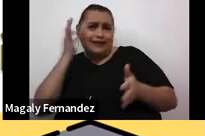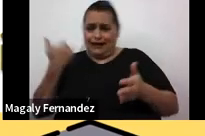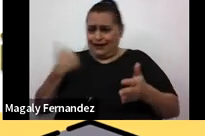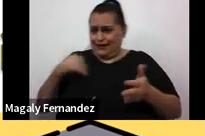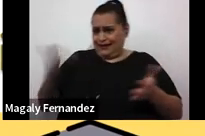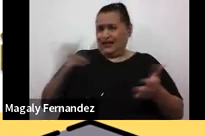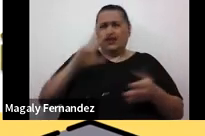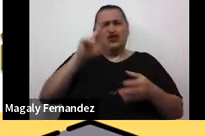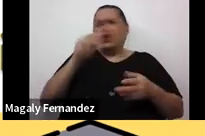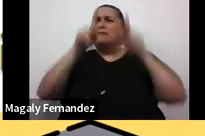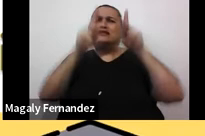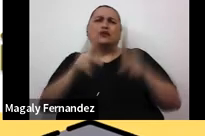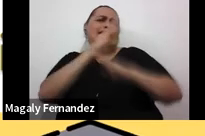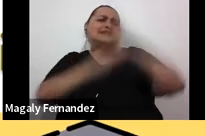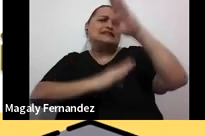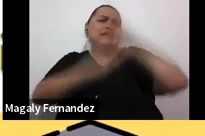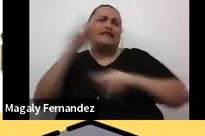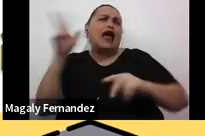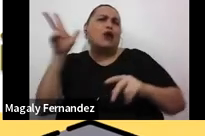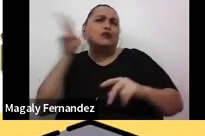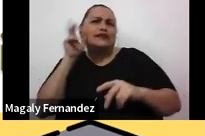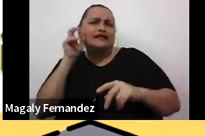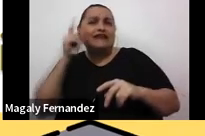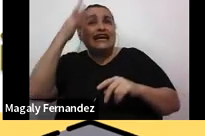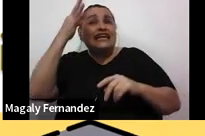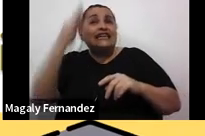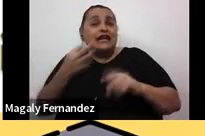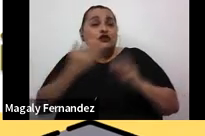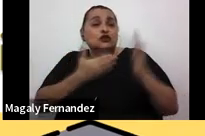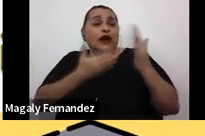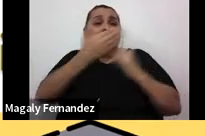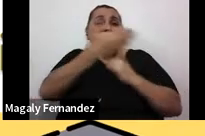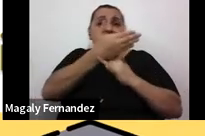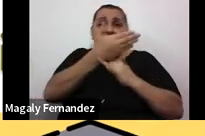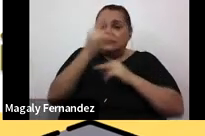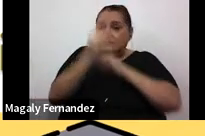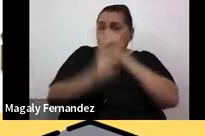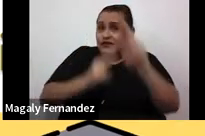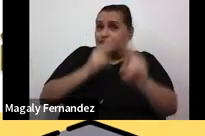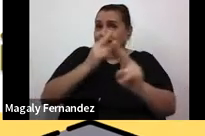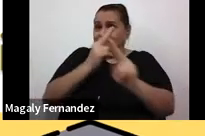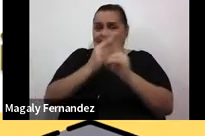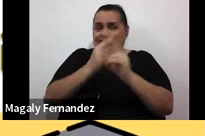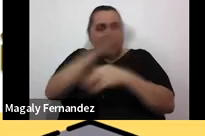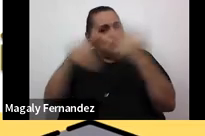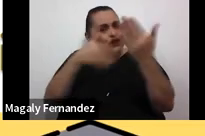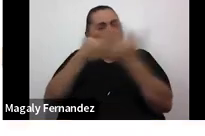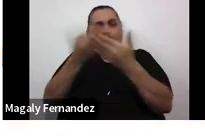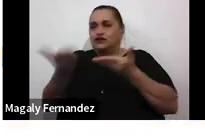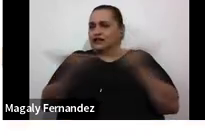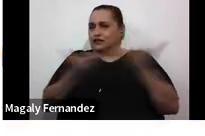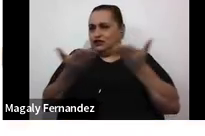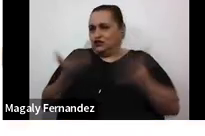auditiva Entonces es eso no Los criterios de accesibilidad universal en todos los servicios que ofrezcamos